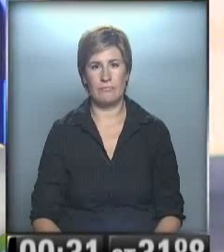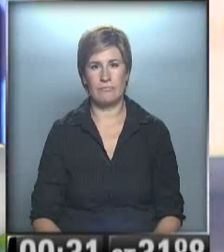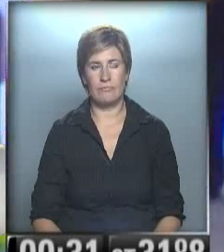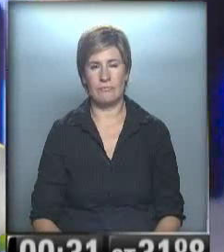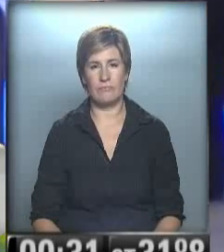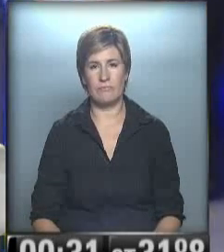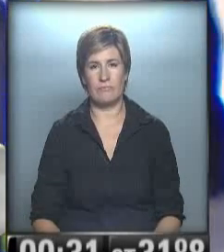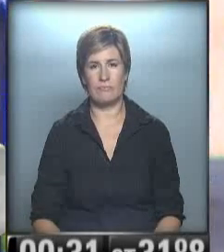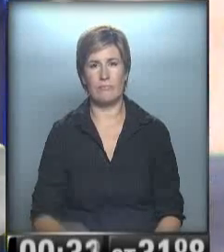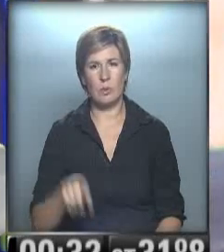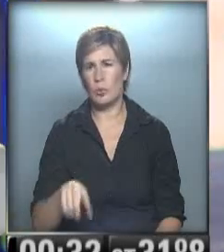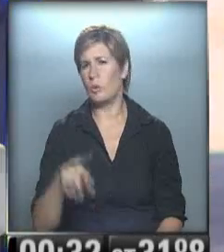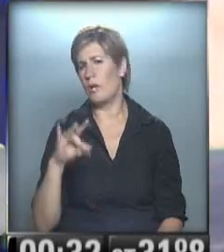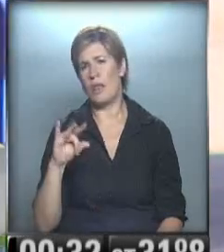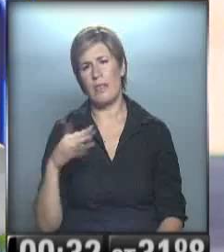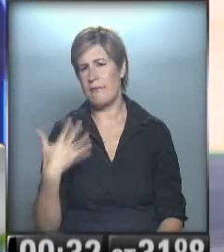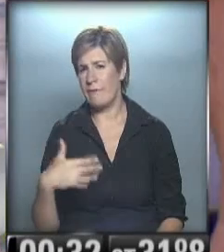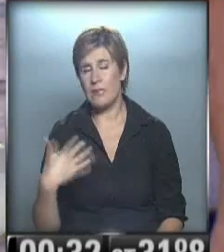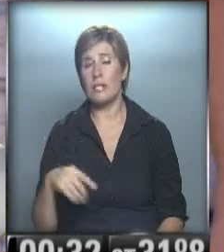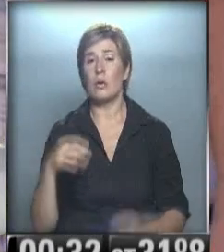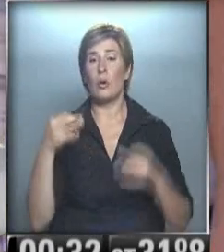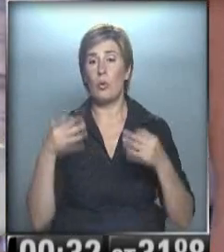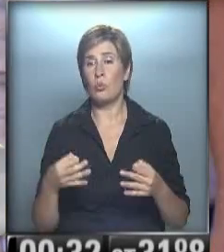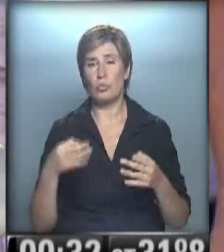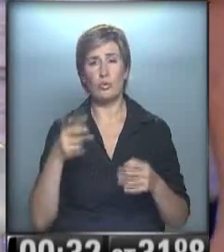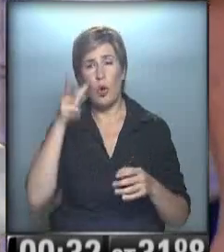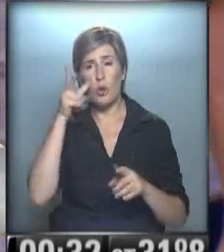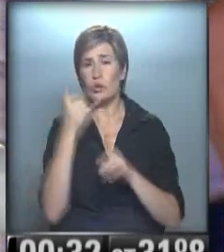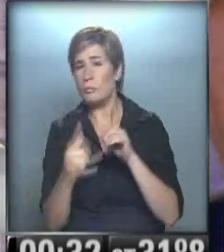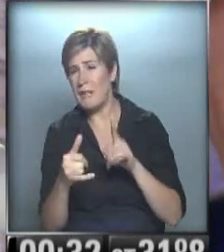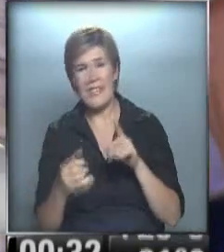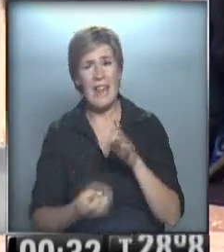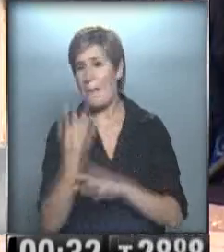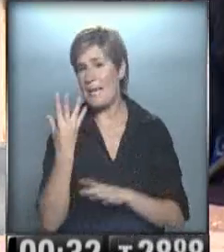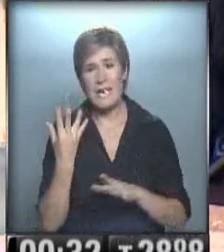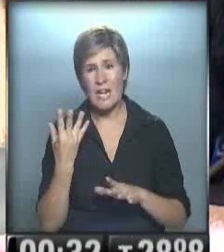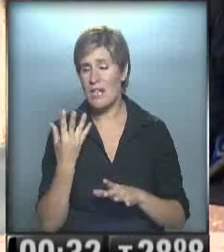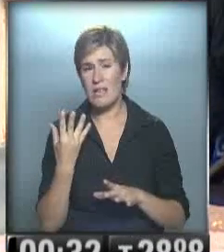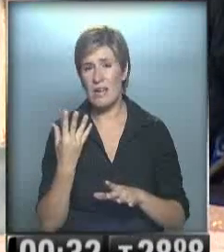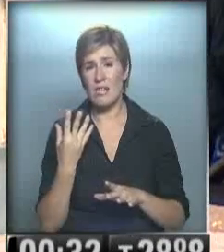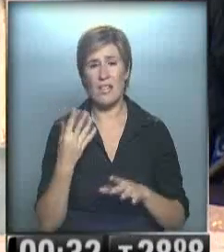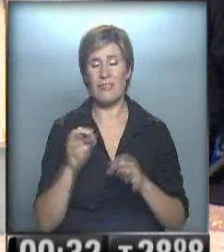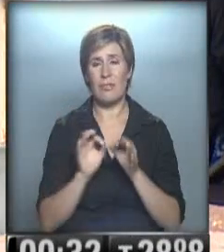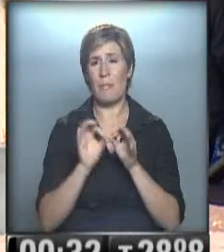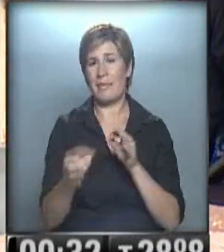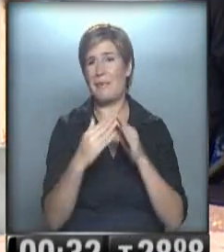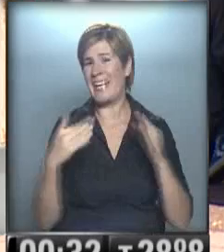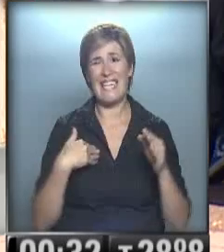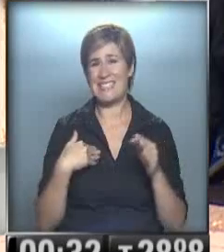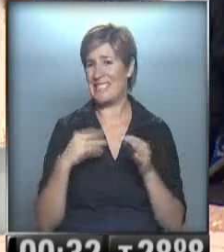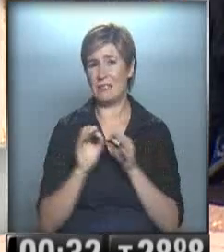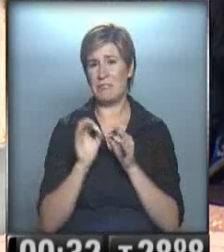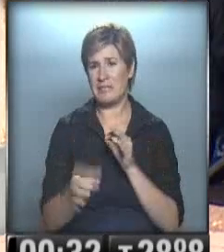algo terrible. Esto fue más o menos 8:30, 8:35 de la mañana. Yo vivo acá a 10 metros